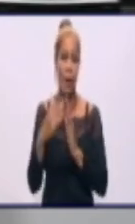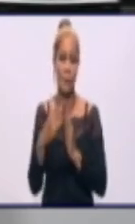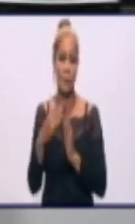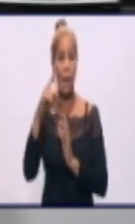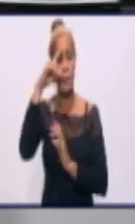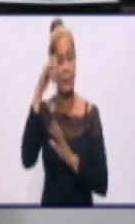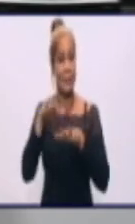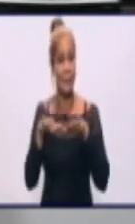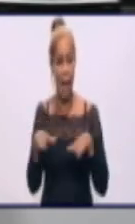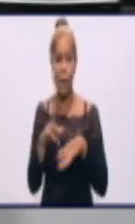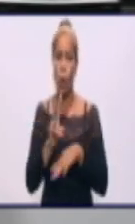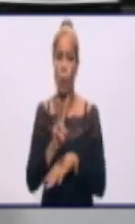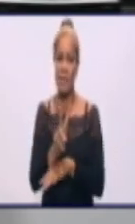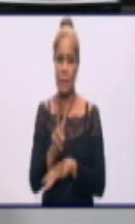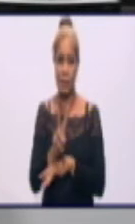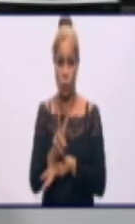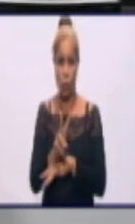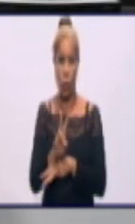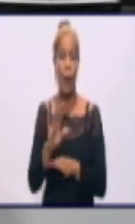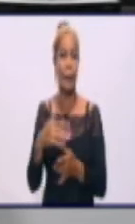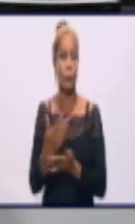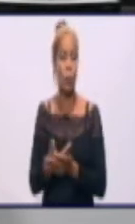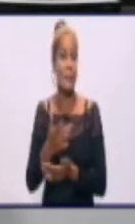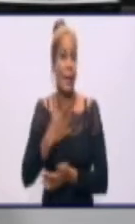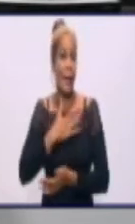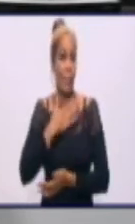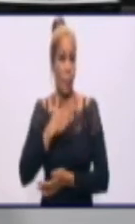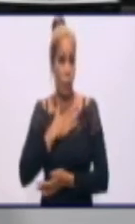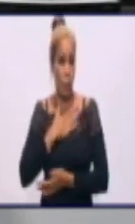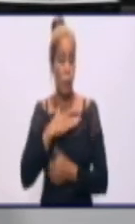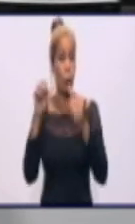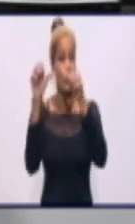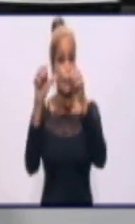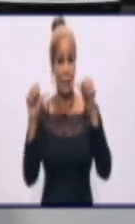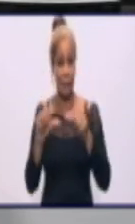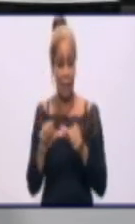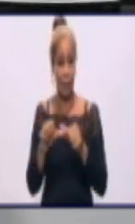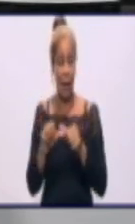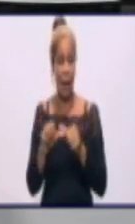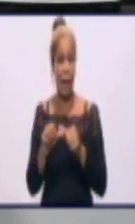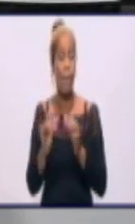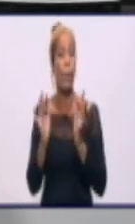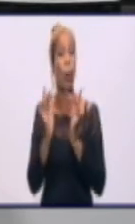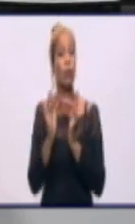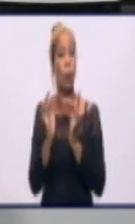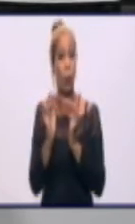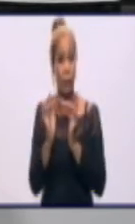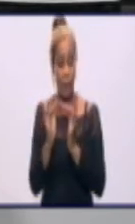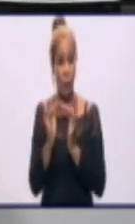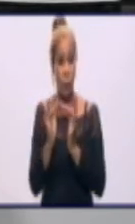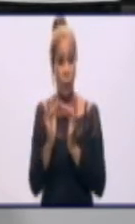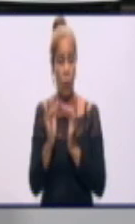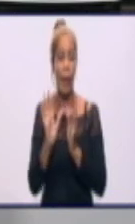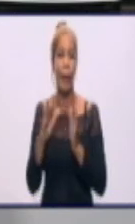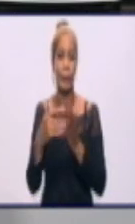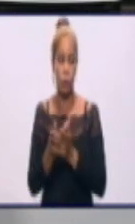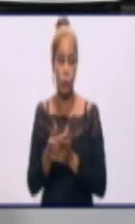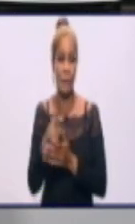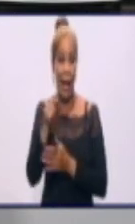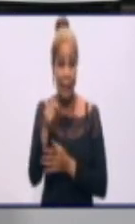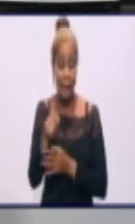esto, la persona, o sea, el propio sistema le va a comunicar a través del correo electrónico que usted facilita cuando usted debe de